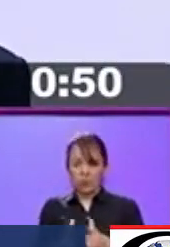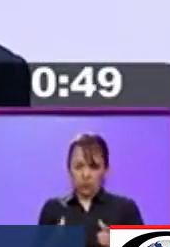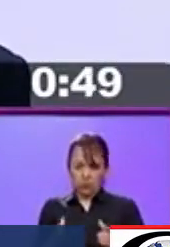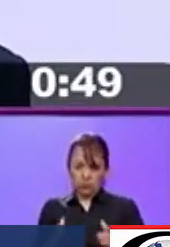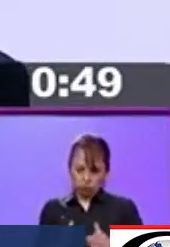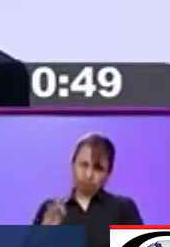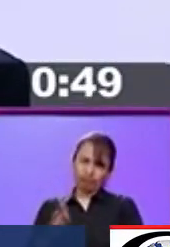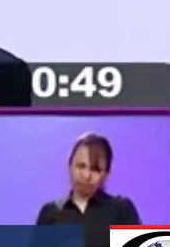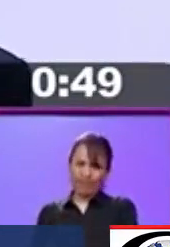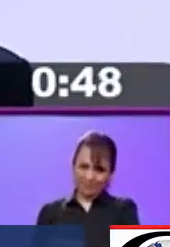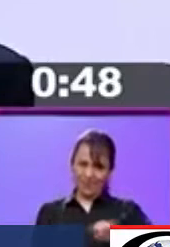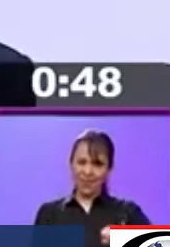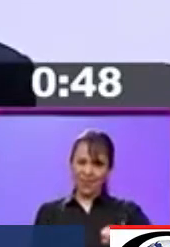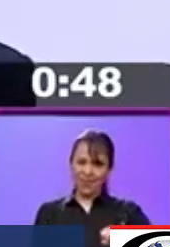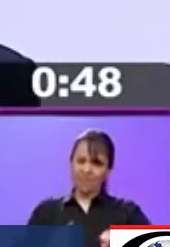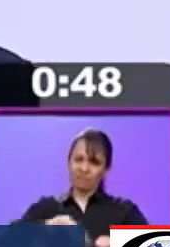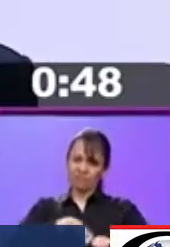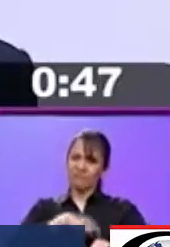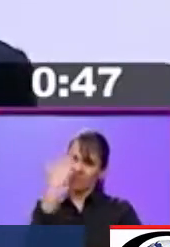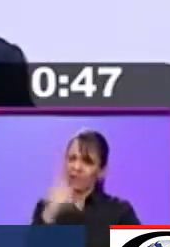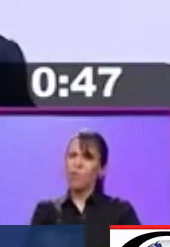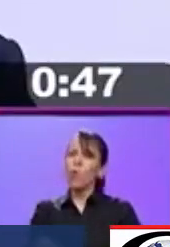¿no? Uh-huh. Tenemos